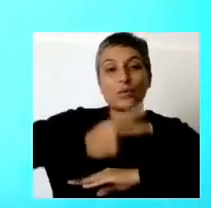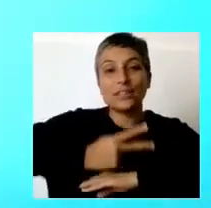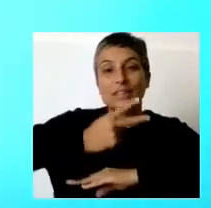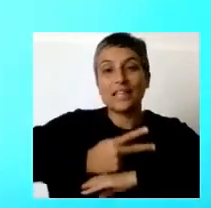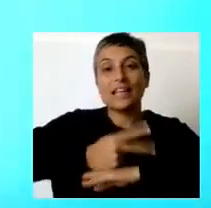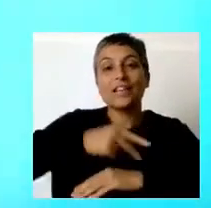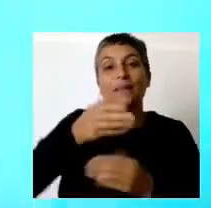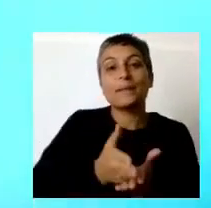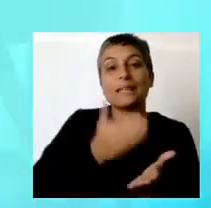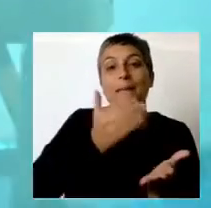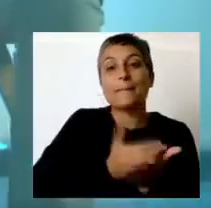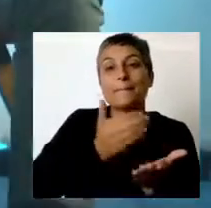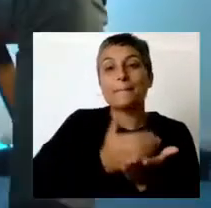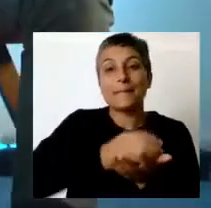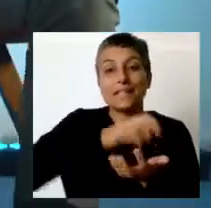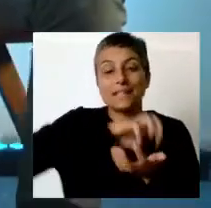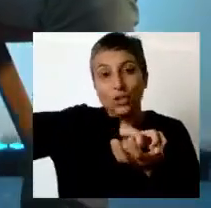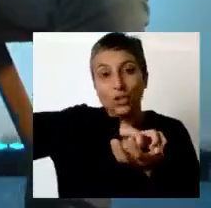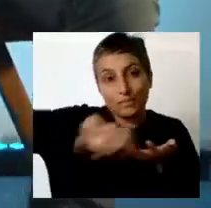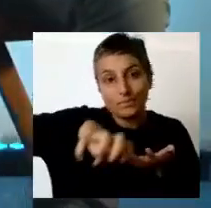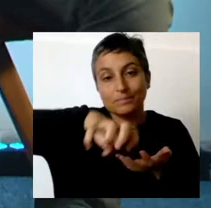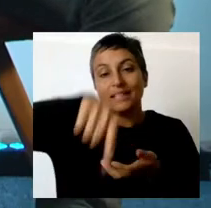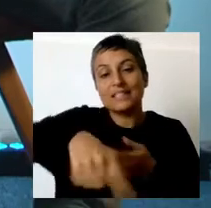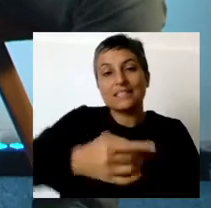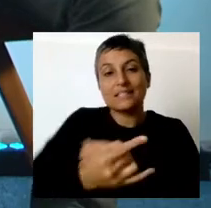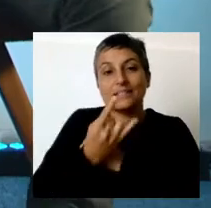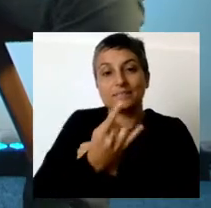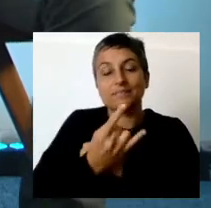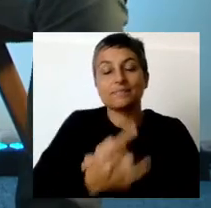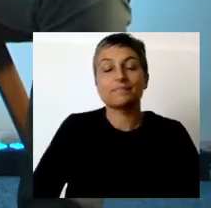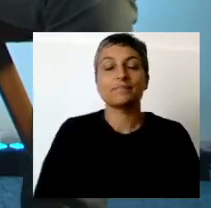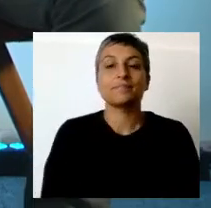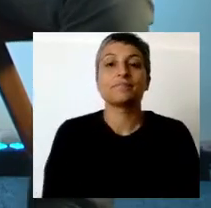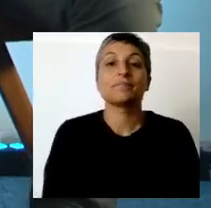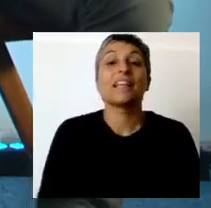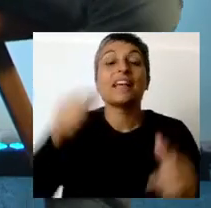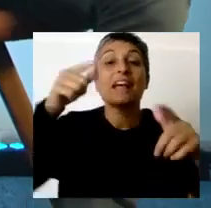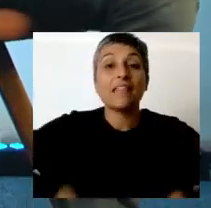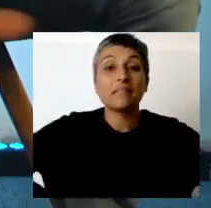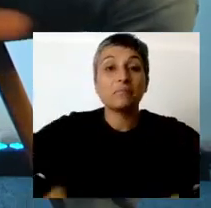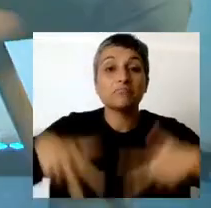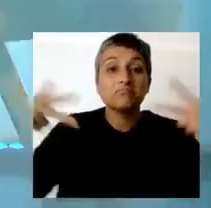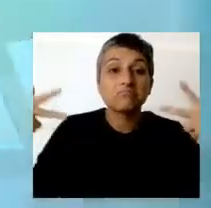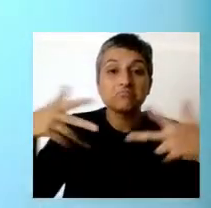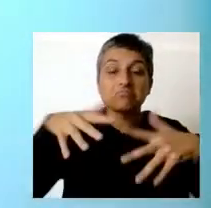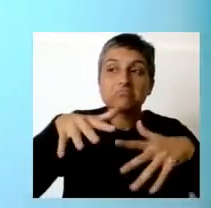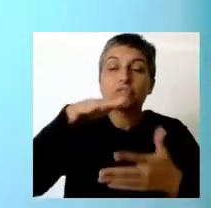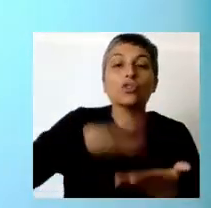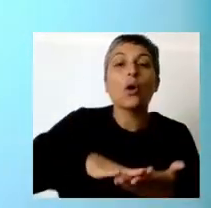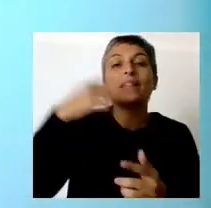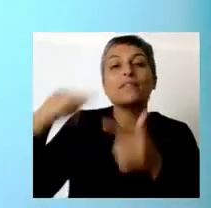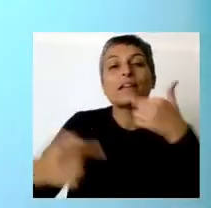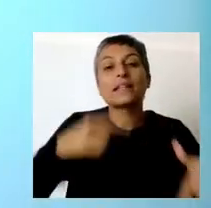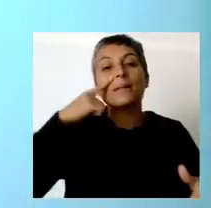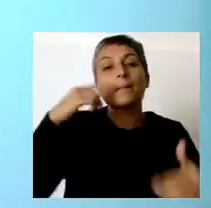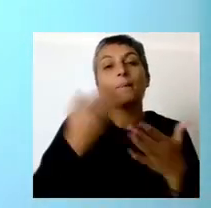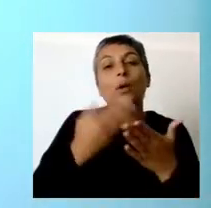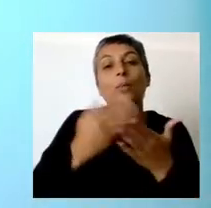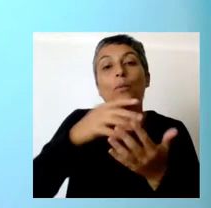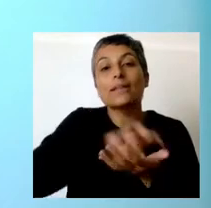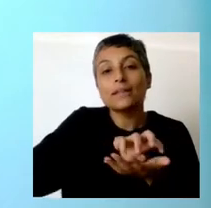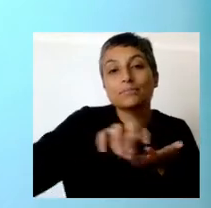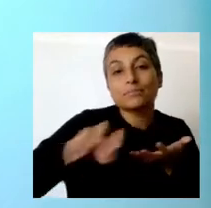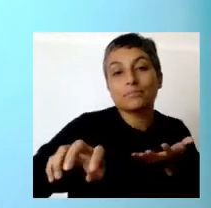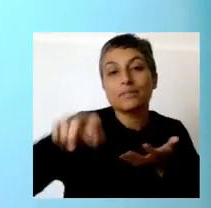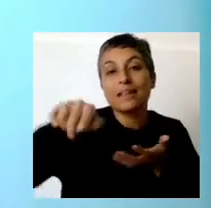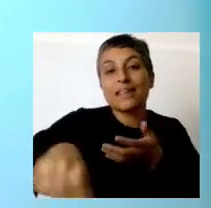Ceibal. Este webinar se enmarca dentro de todas las propuestas que tiene el Departamento de Ciudadanía y Bienestar Digital, entre las que